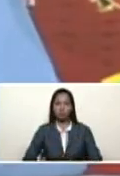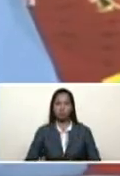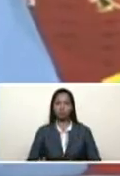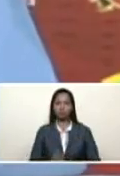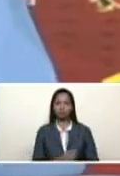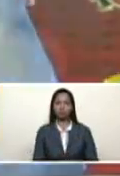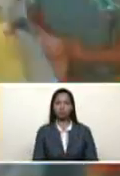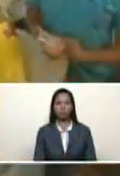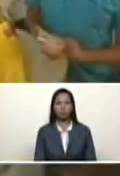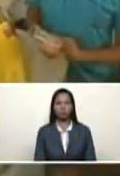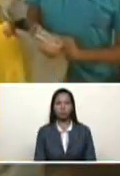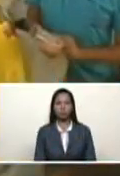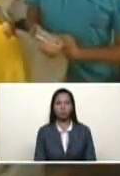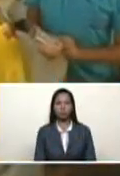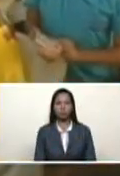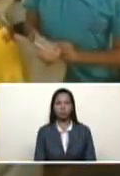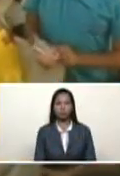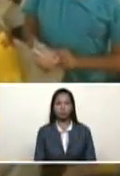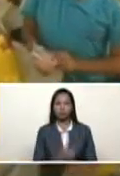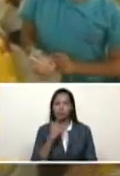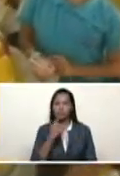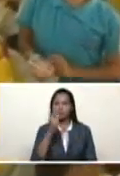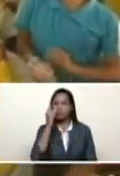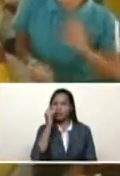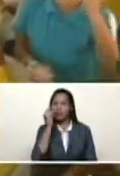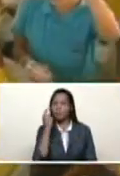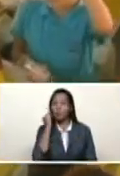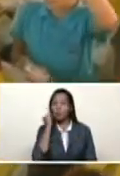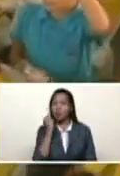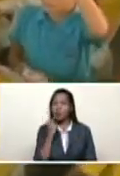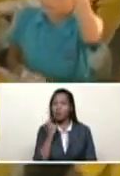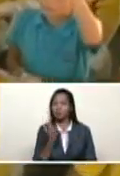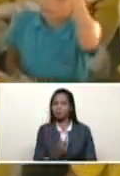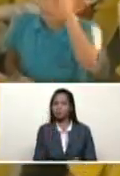Romero? Ese cumbe está